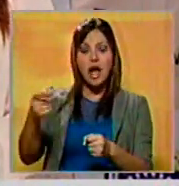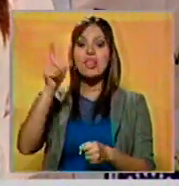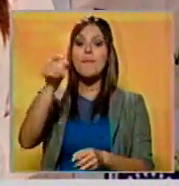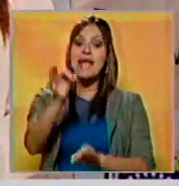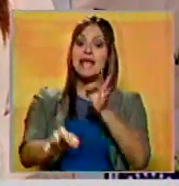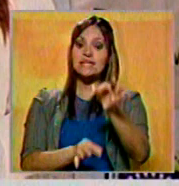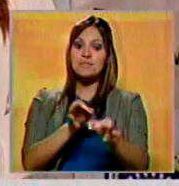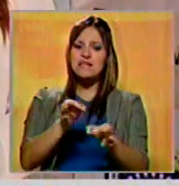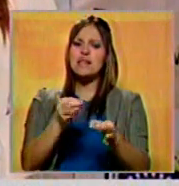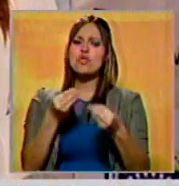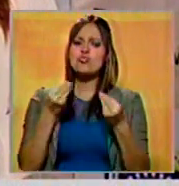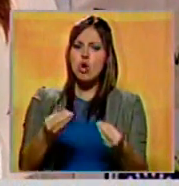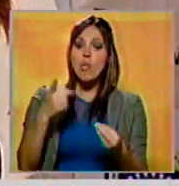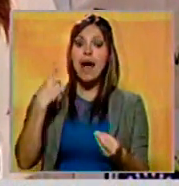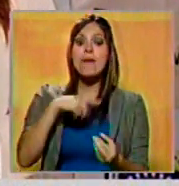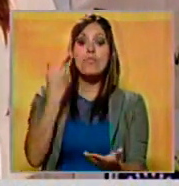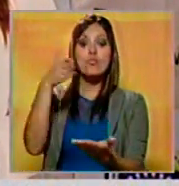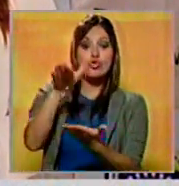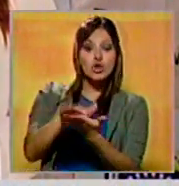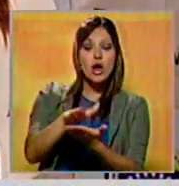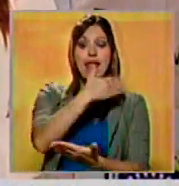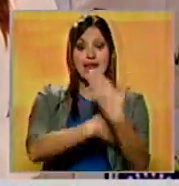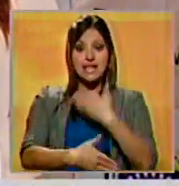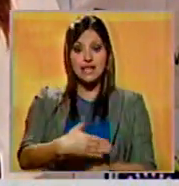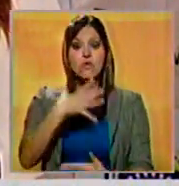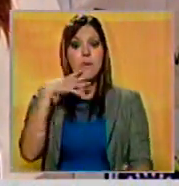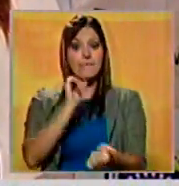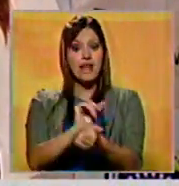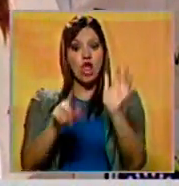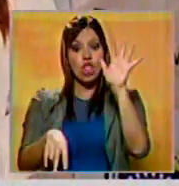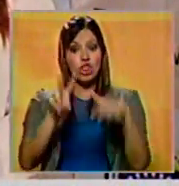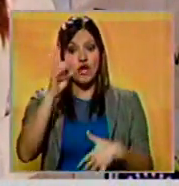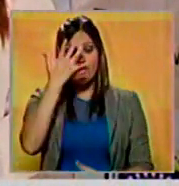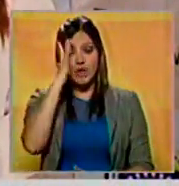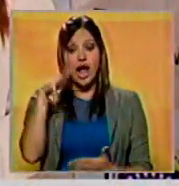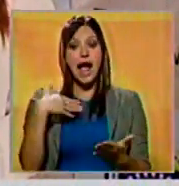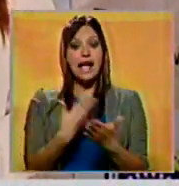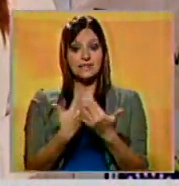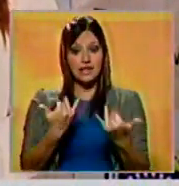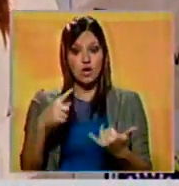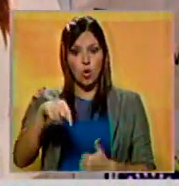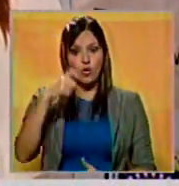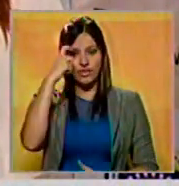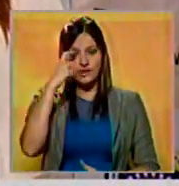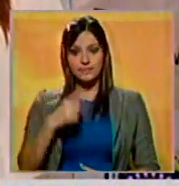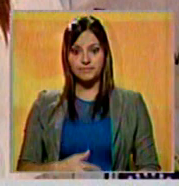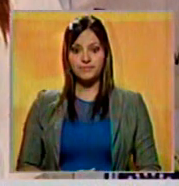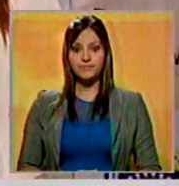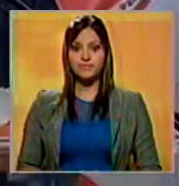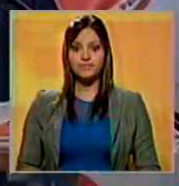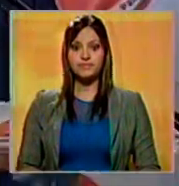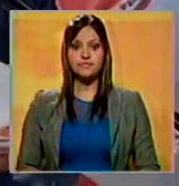un balance sobre lo que han sido muertes, heridos y detenidos desde el 12 de febrero hasta el día de hoy.